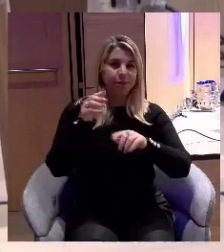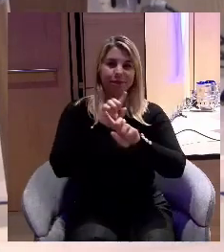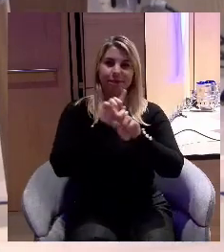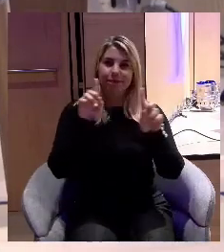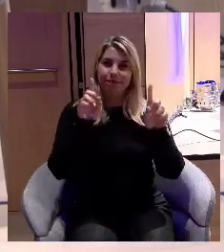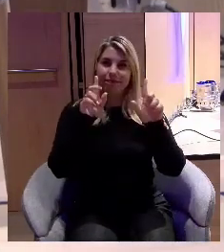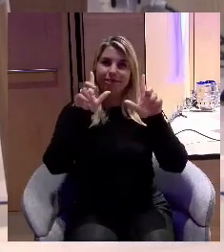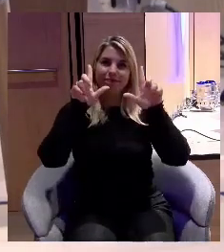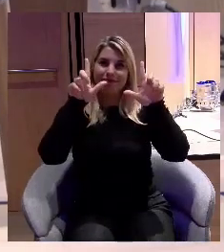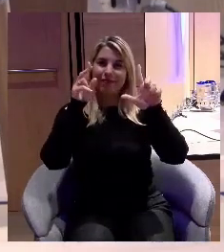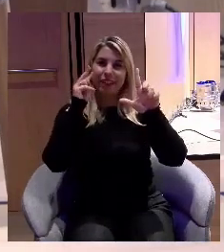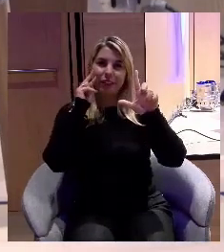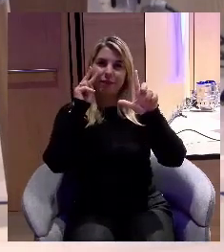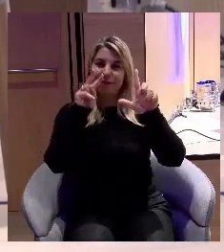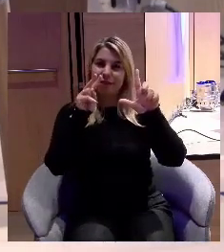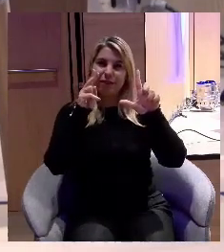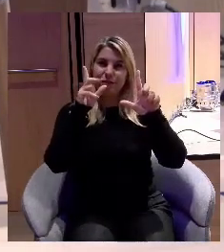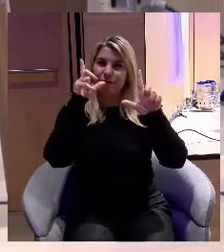tan lindo.